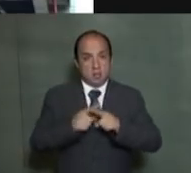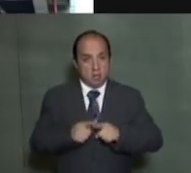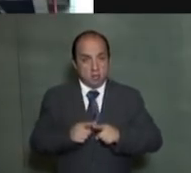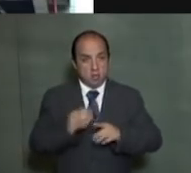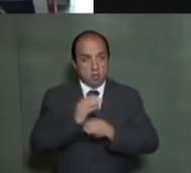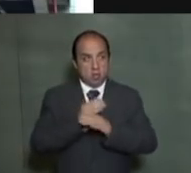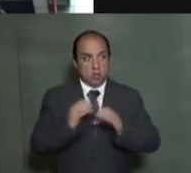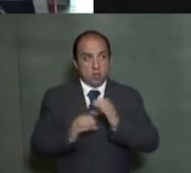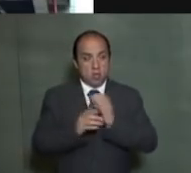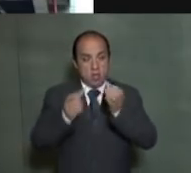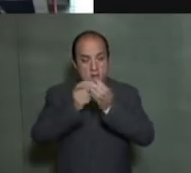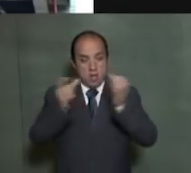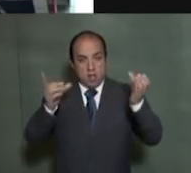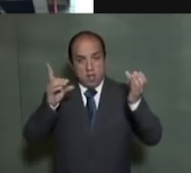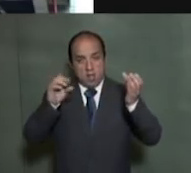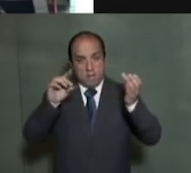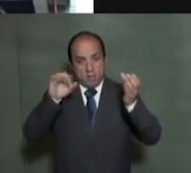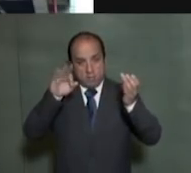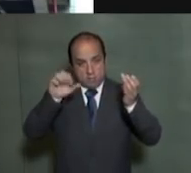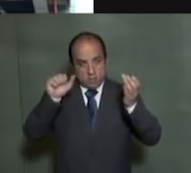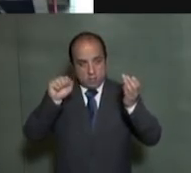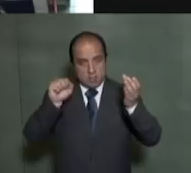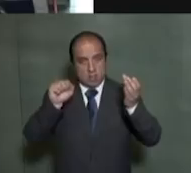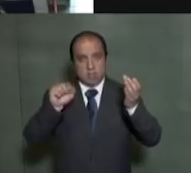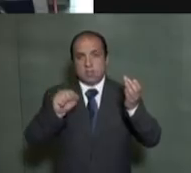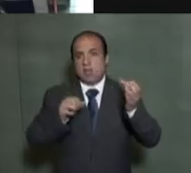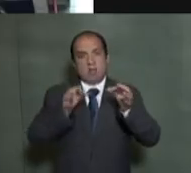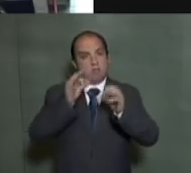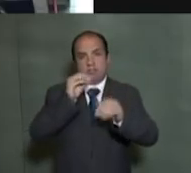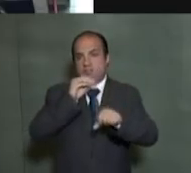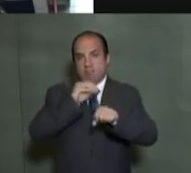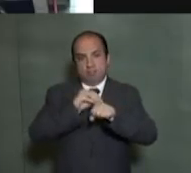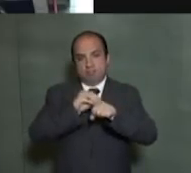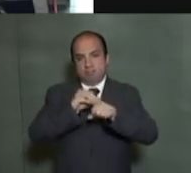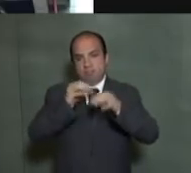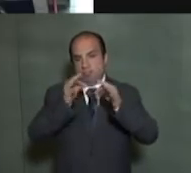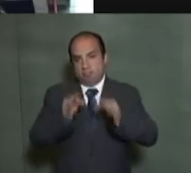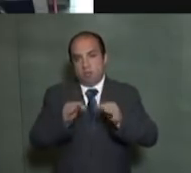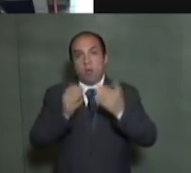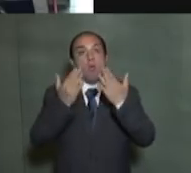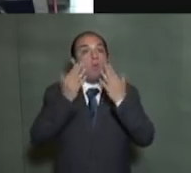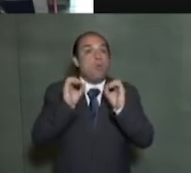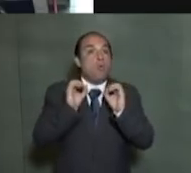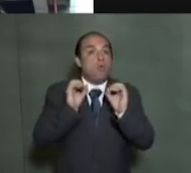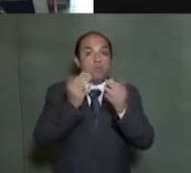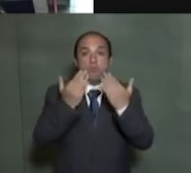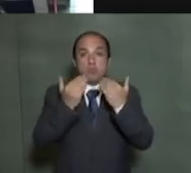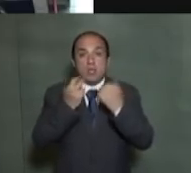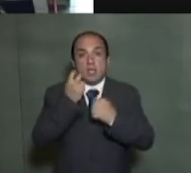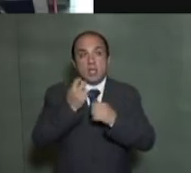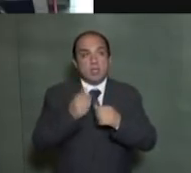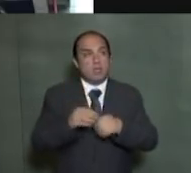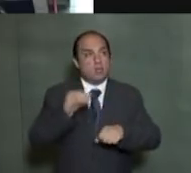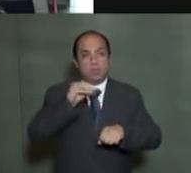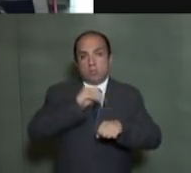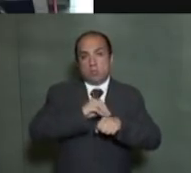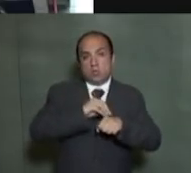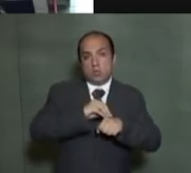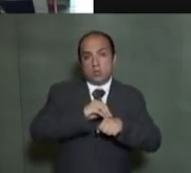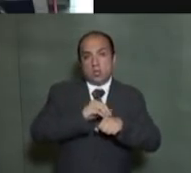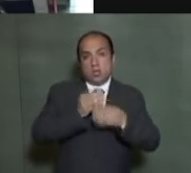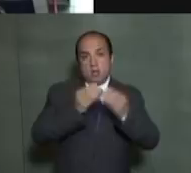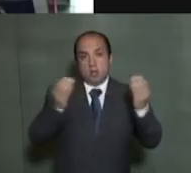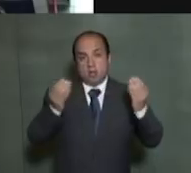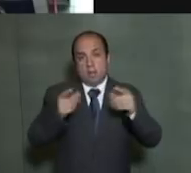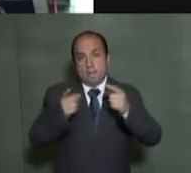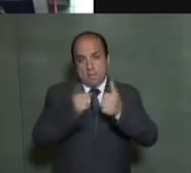de diafragmas colocados deficientemente o inclusive inexistentes. Estos diafragmas no son parte de la estructura portante